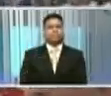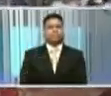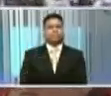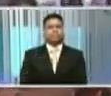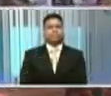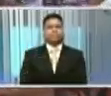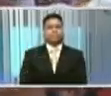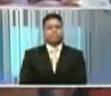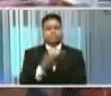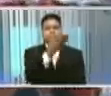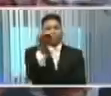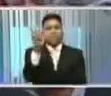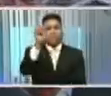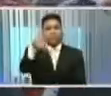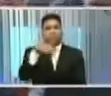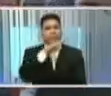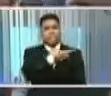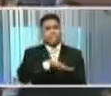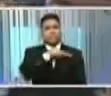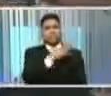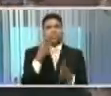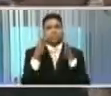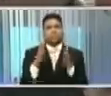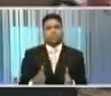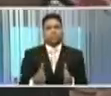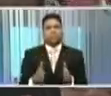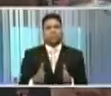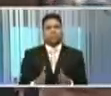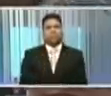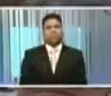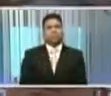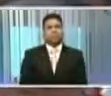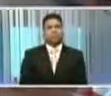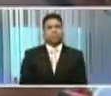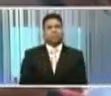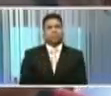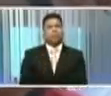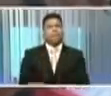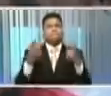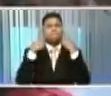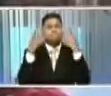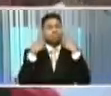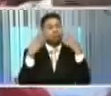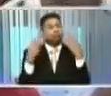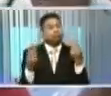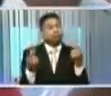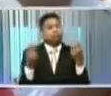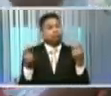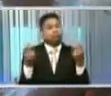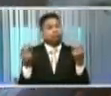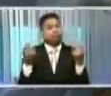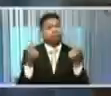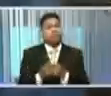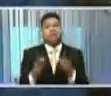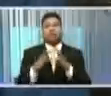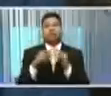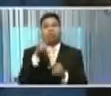y a ustedes también, misioneros, que nos pongamos más activos en las